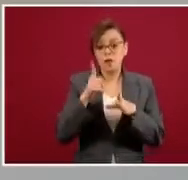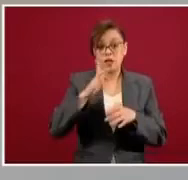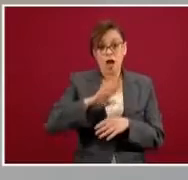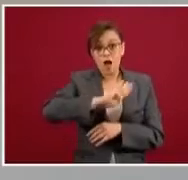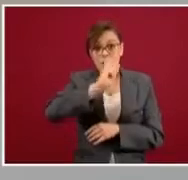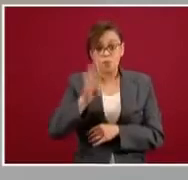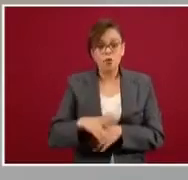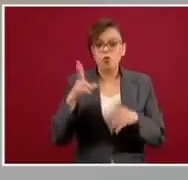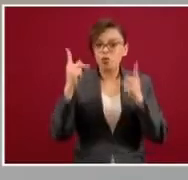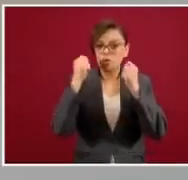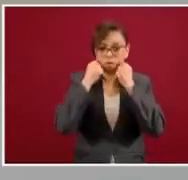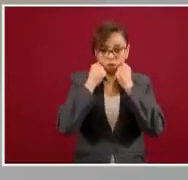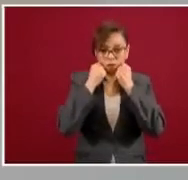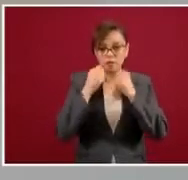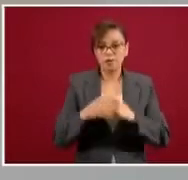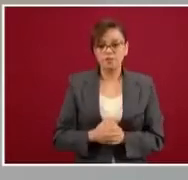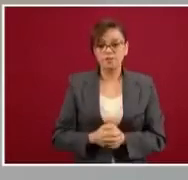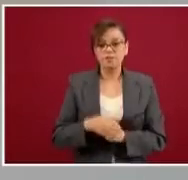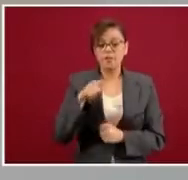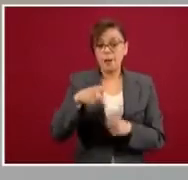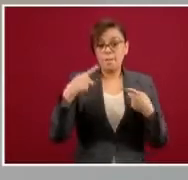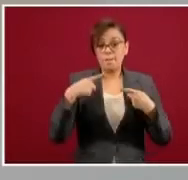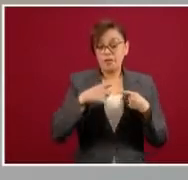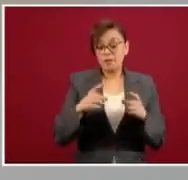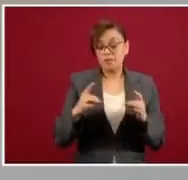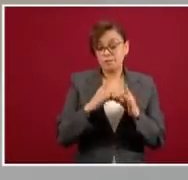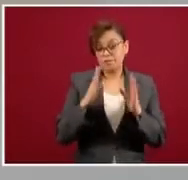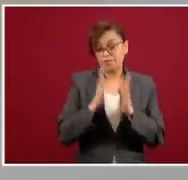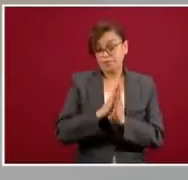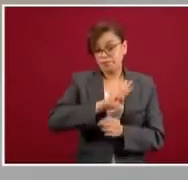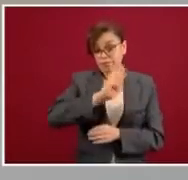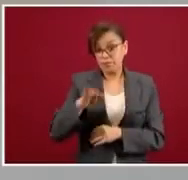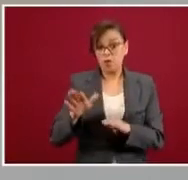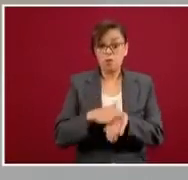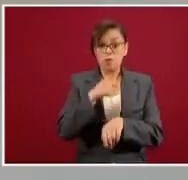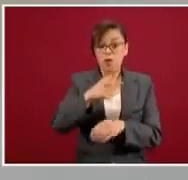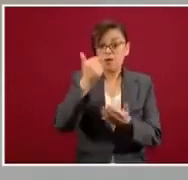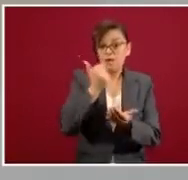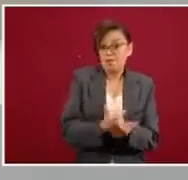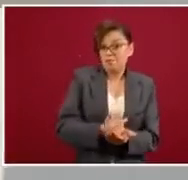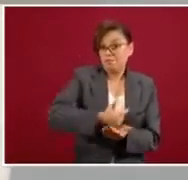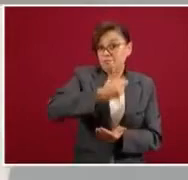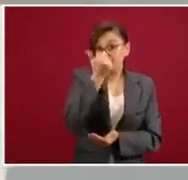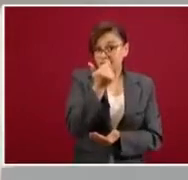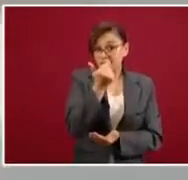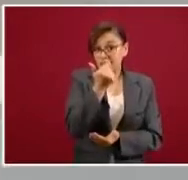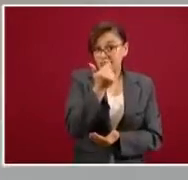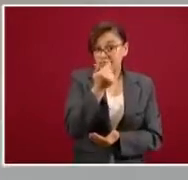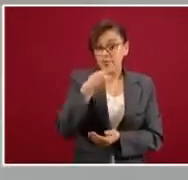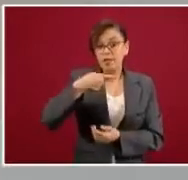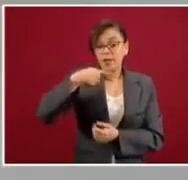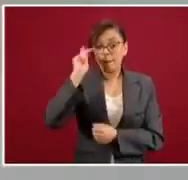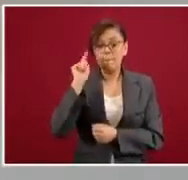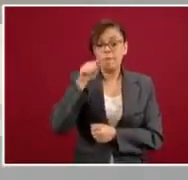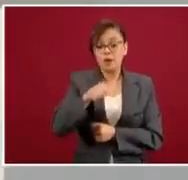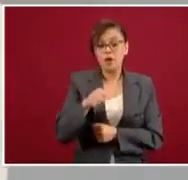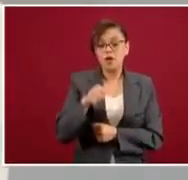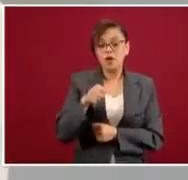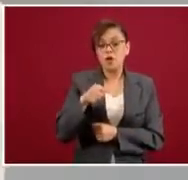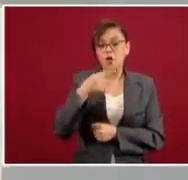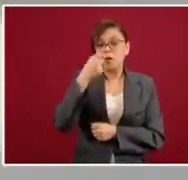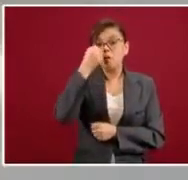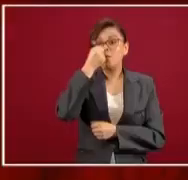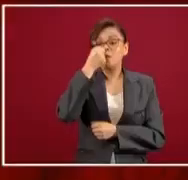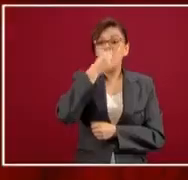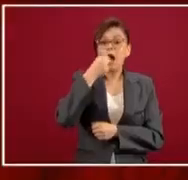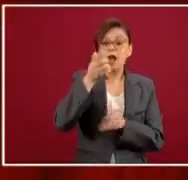cuando la persona estaba en estado grave y lamentablemente perdió la vida pero la muestra ya se estaba procesando. En cuanto